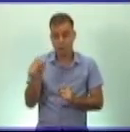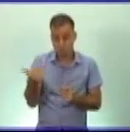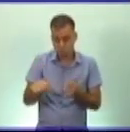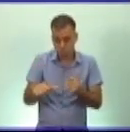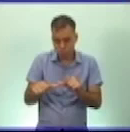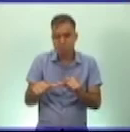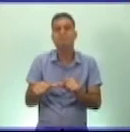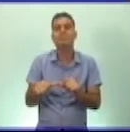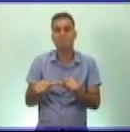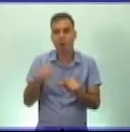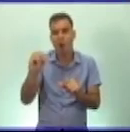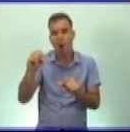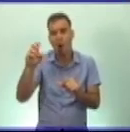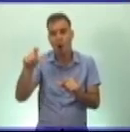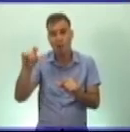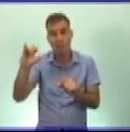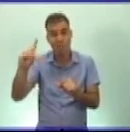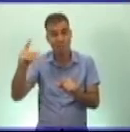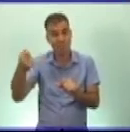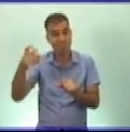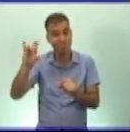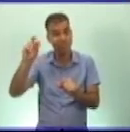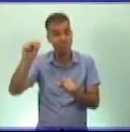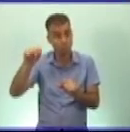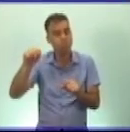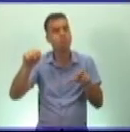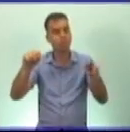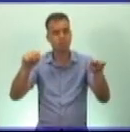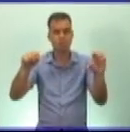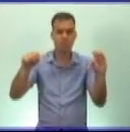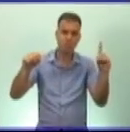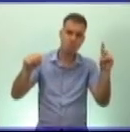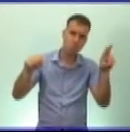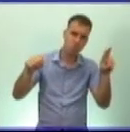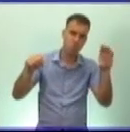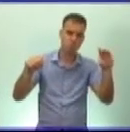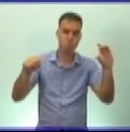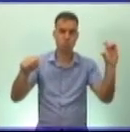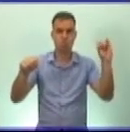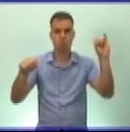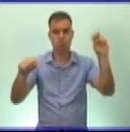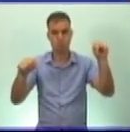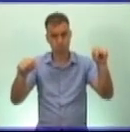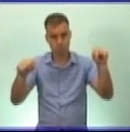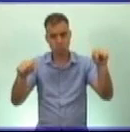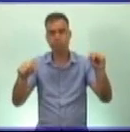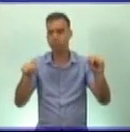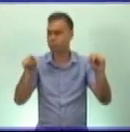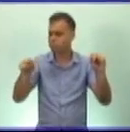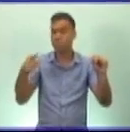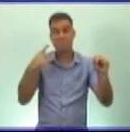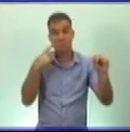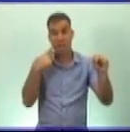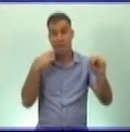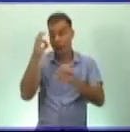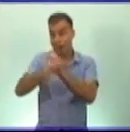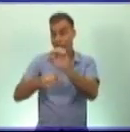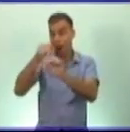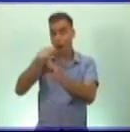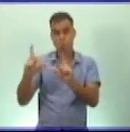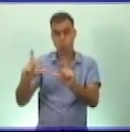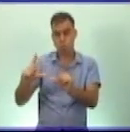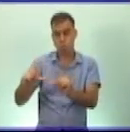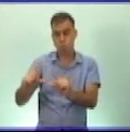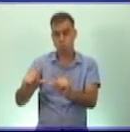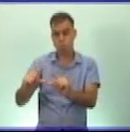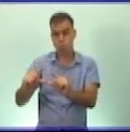la oxidación y la reducción. La oxidación, ¿por qué? Por la pérdida de electrones que se evidencia en un aumento